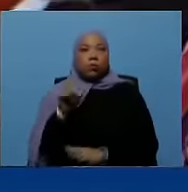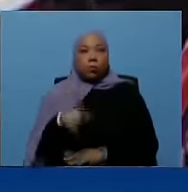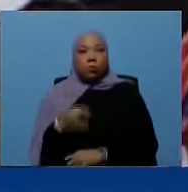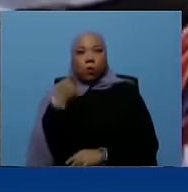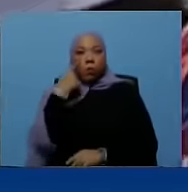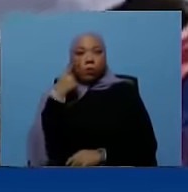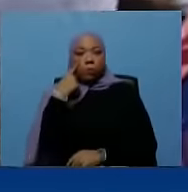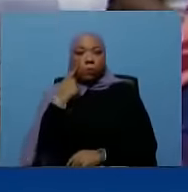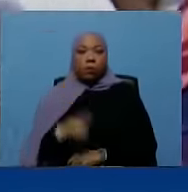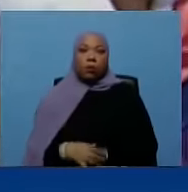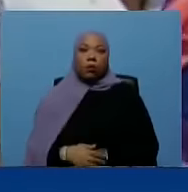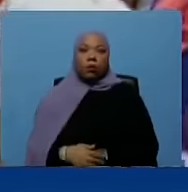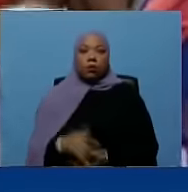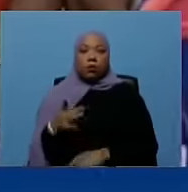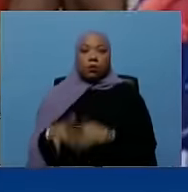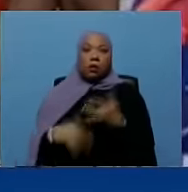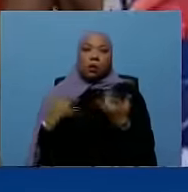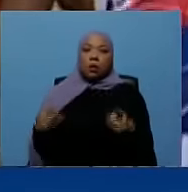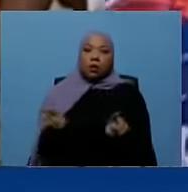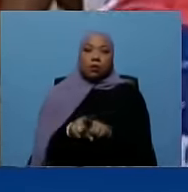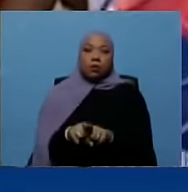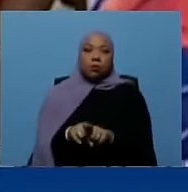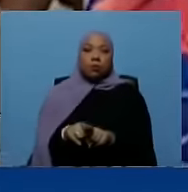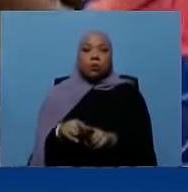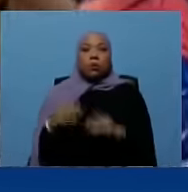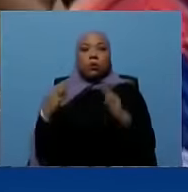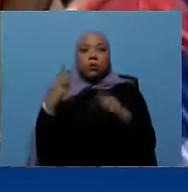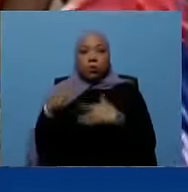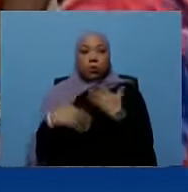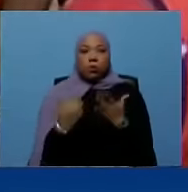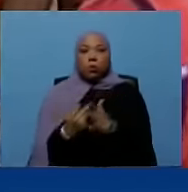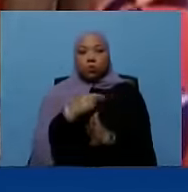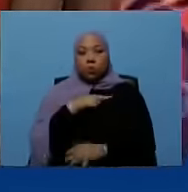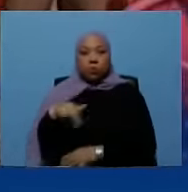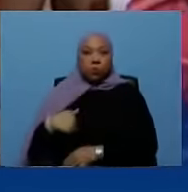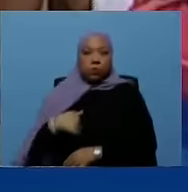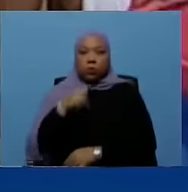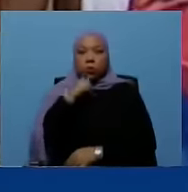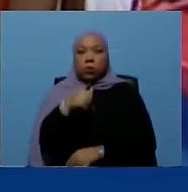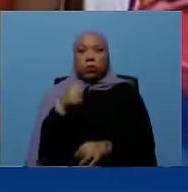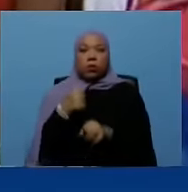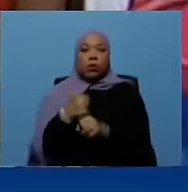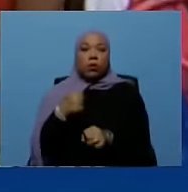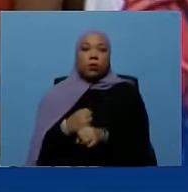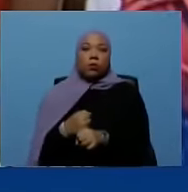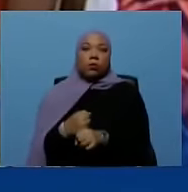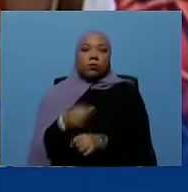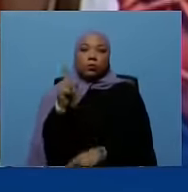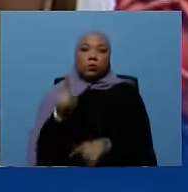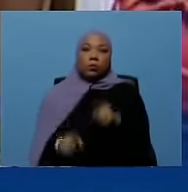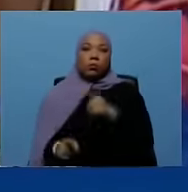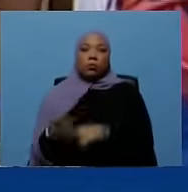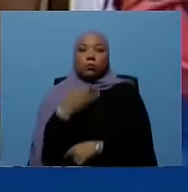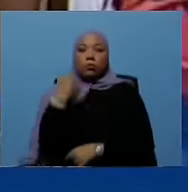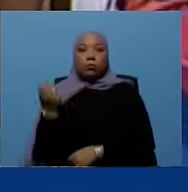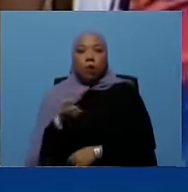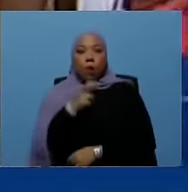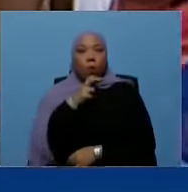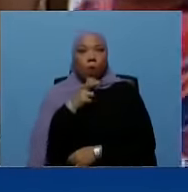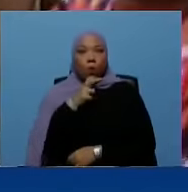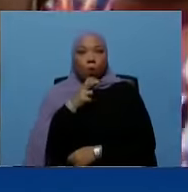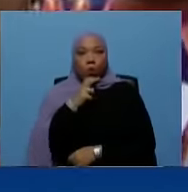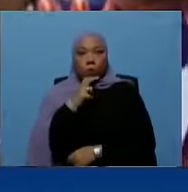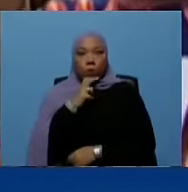mira. El Dream Team. Ah, la Cava. El Dream Team. Ah, medalla de oro de